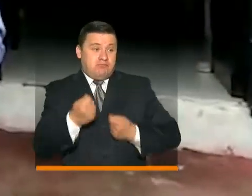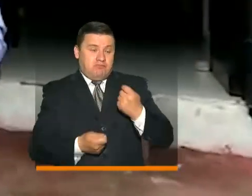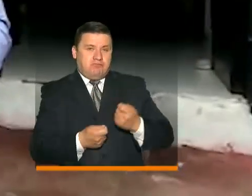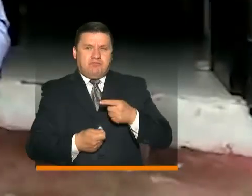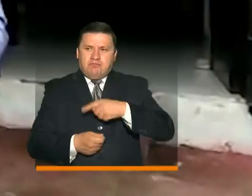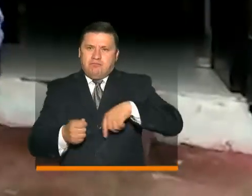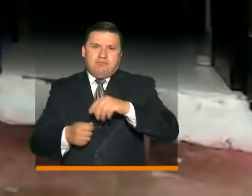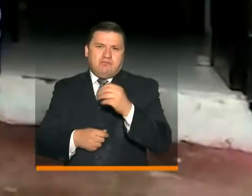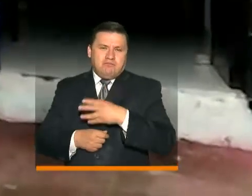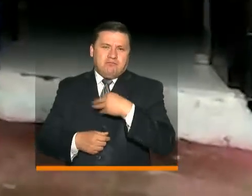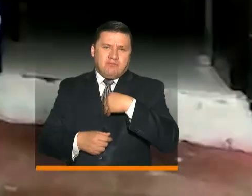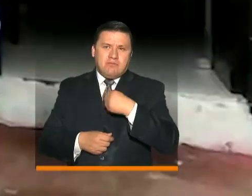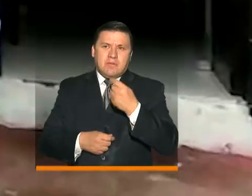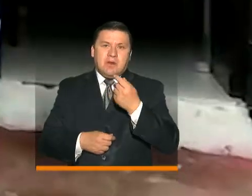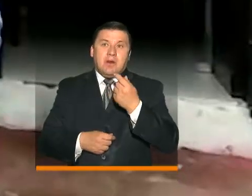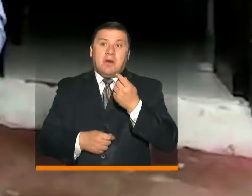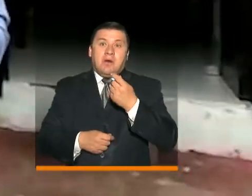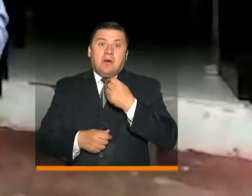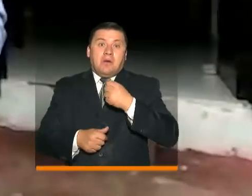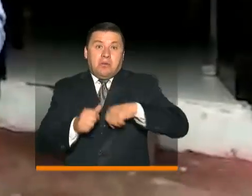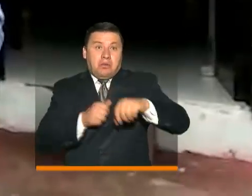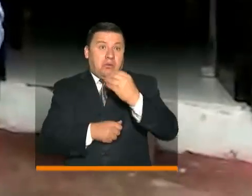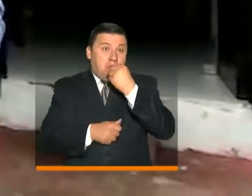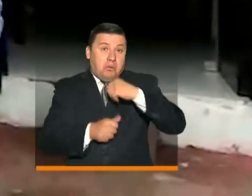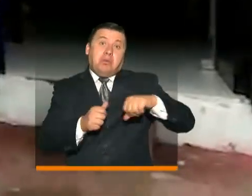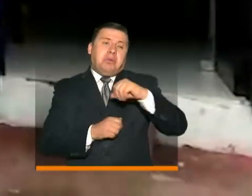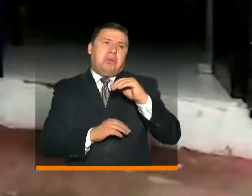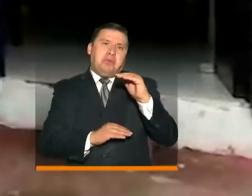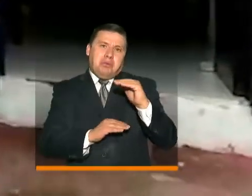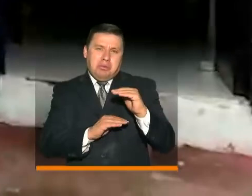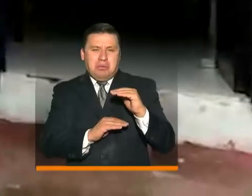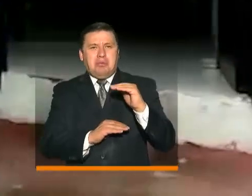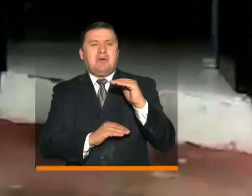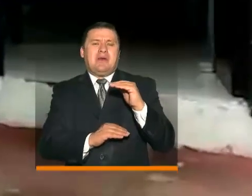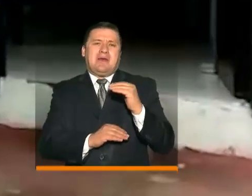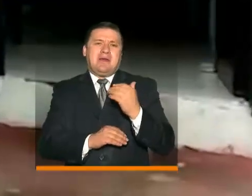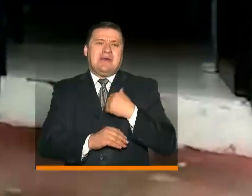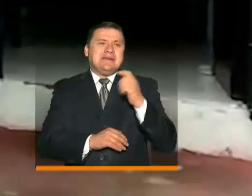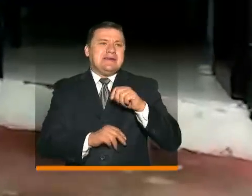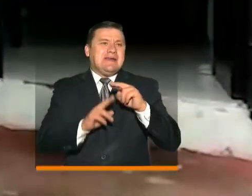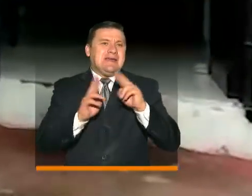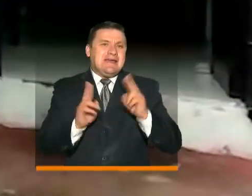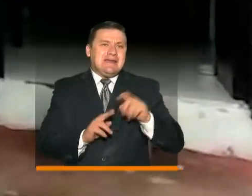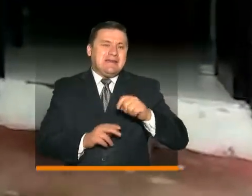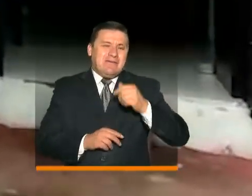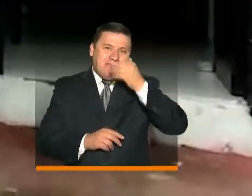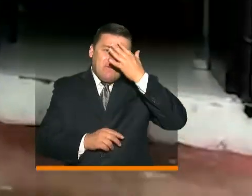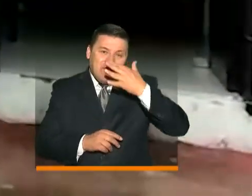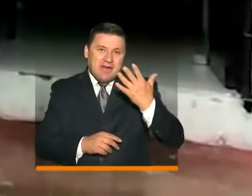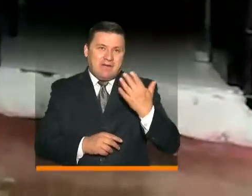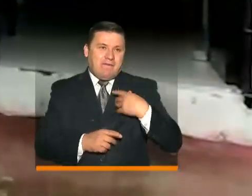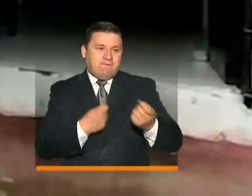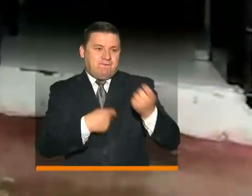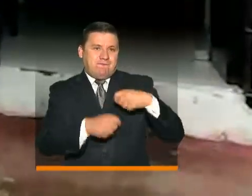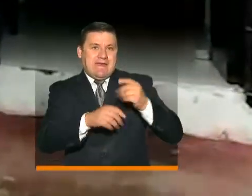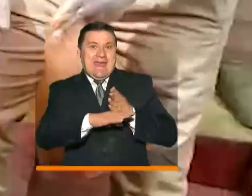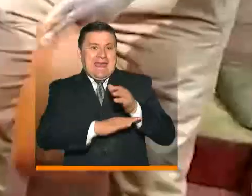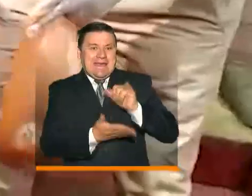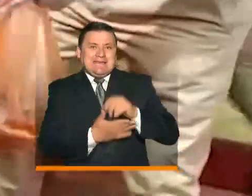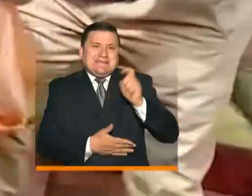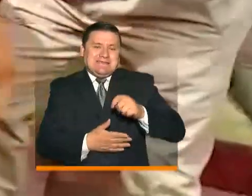frutas, entonces he montado las ventas. He tenido la oportunidad de que clientes, Leo, Facebook, vender a través de